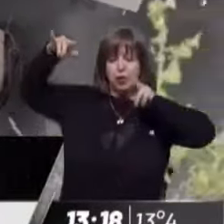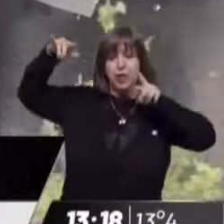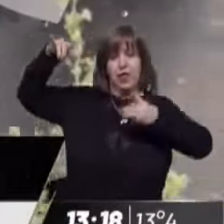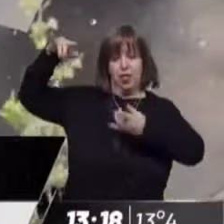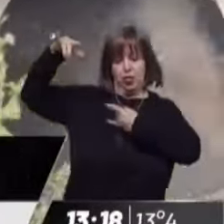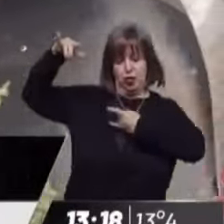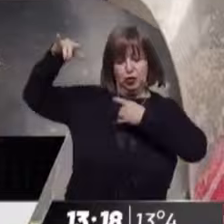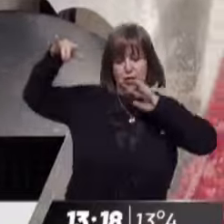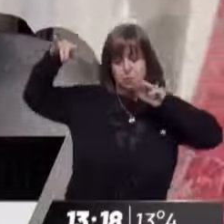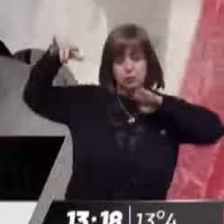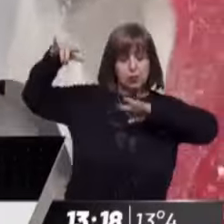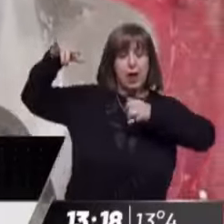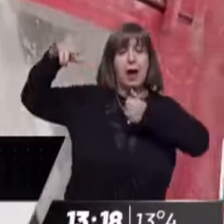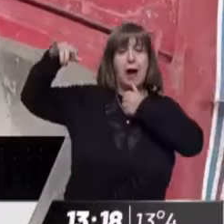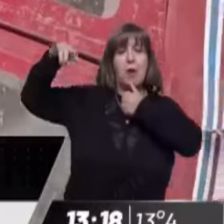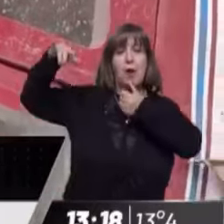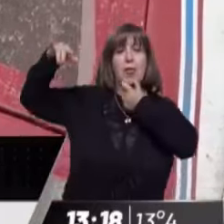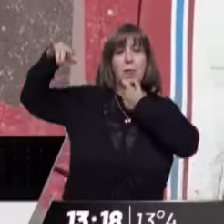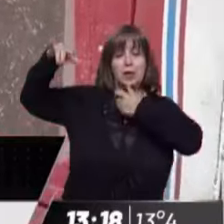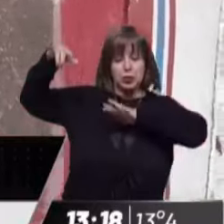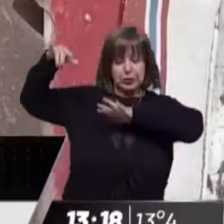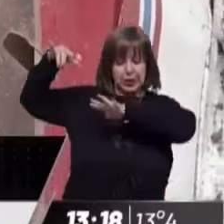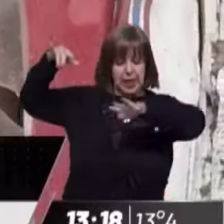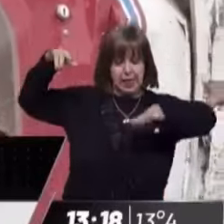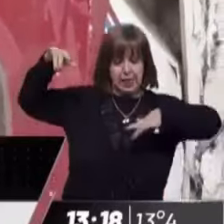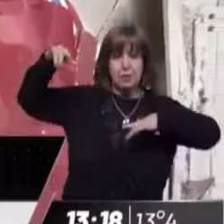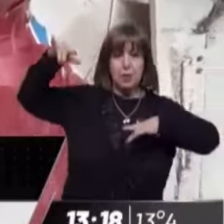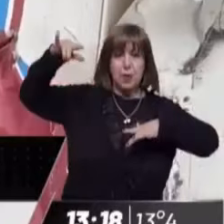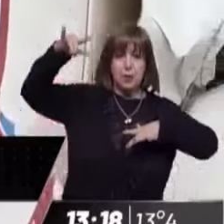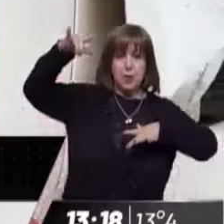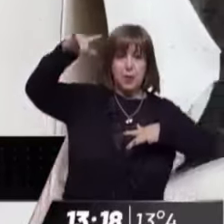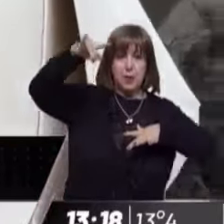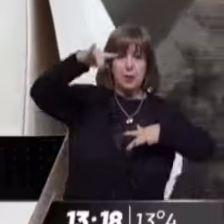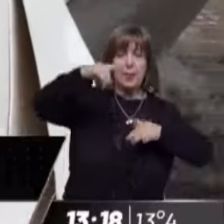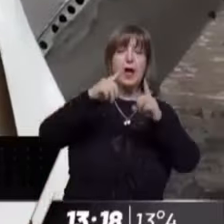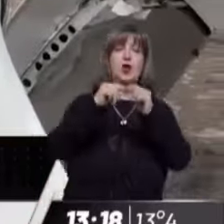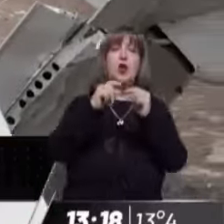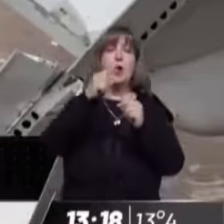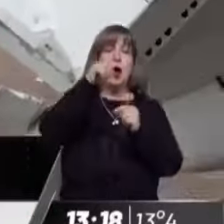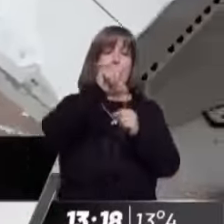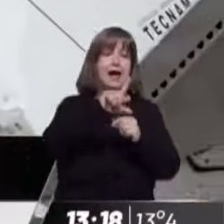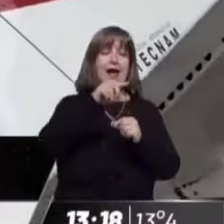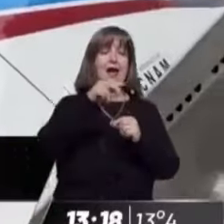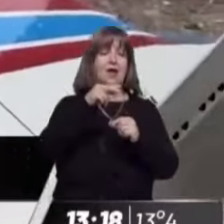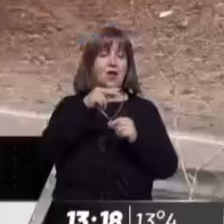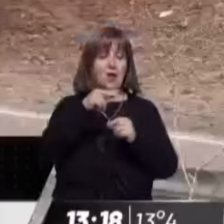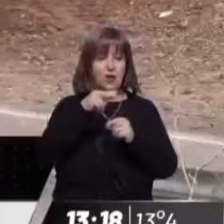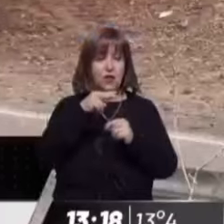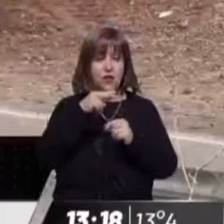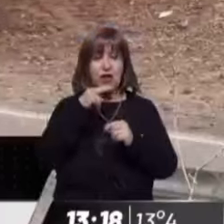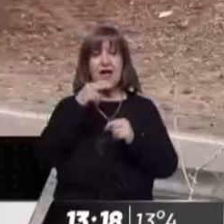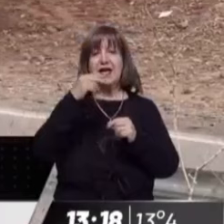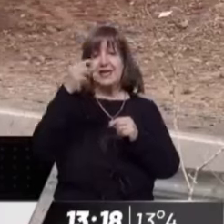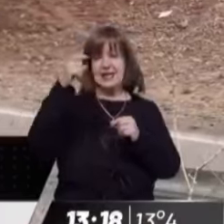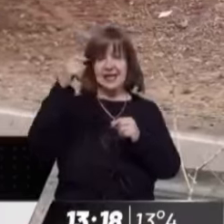cerca de las 10 y media de la mañana de este feriado. La aeronave tiene matrícula